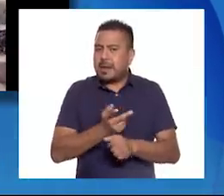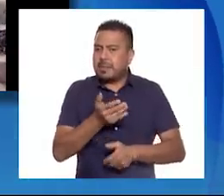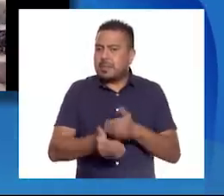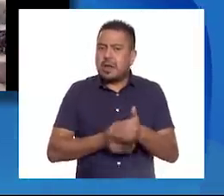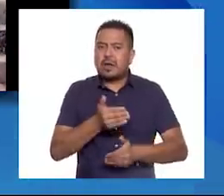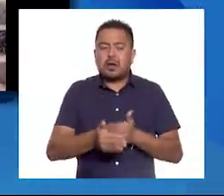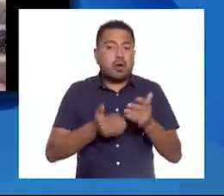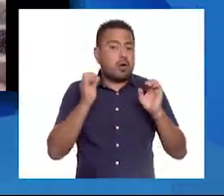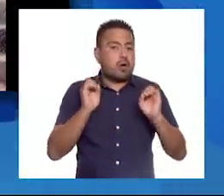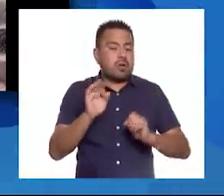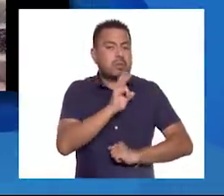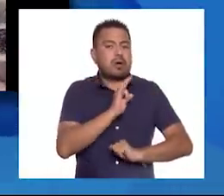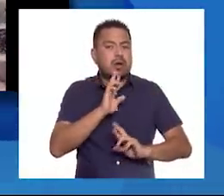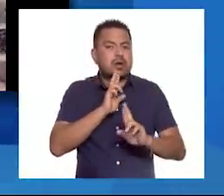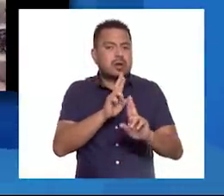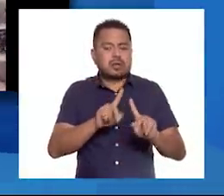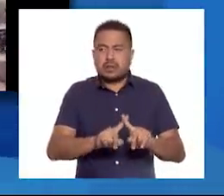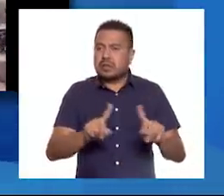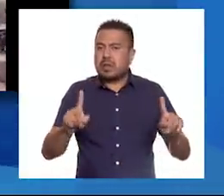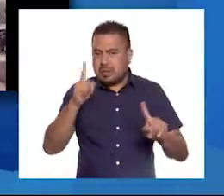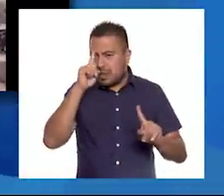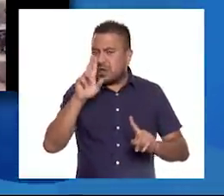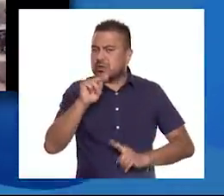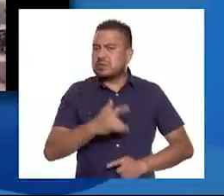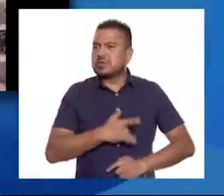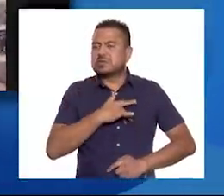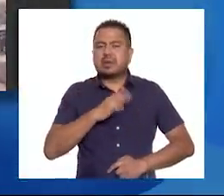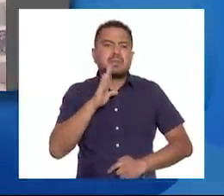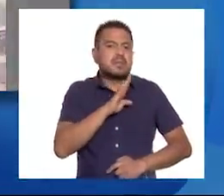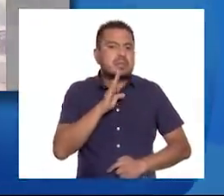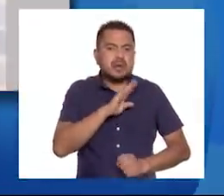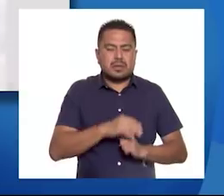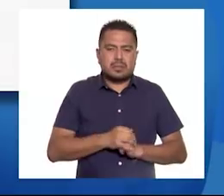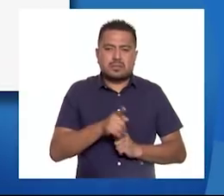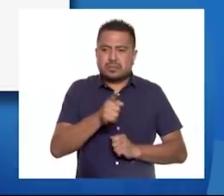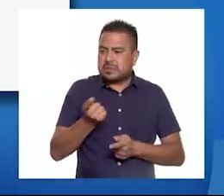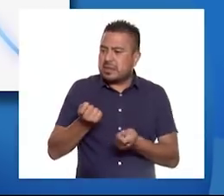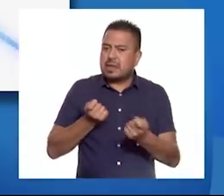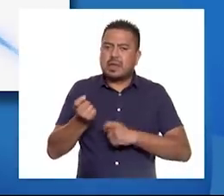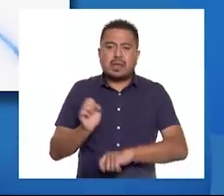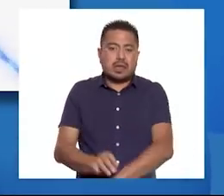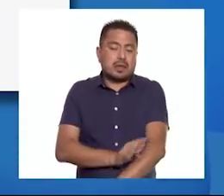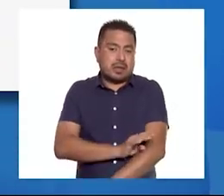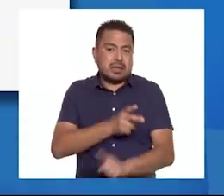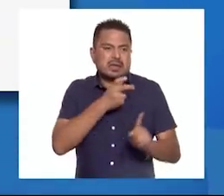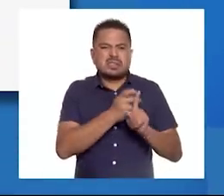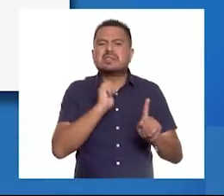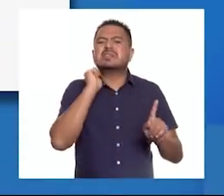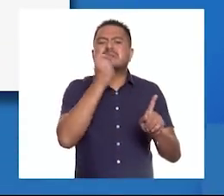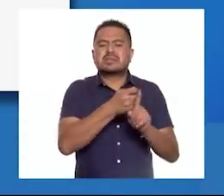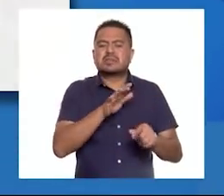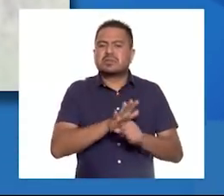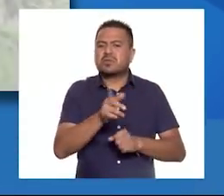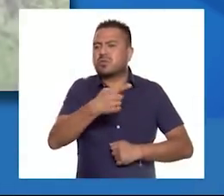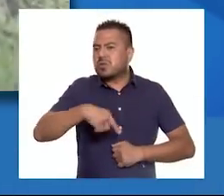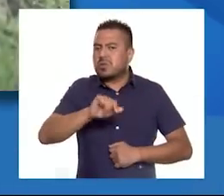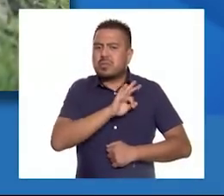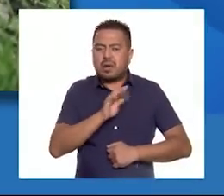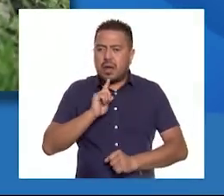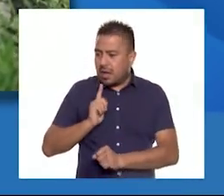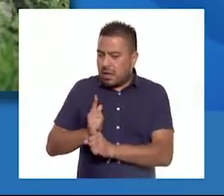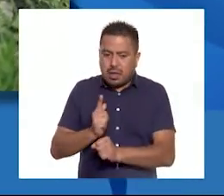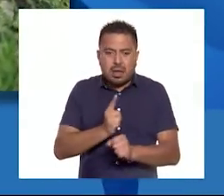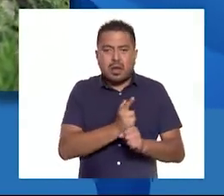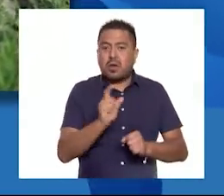¿O puedo reaccionar de otra forma para no sentir malestar? Regular nuestras emociones significa que somos capaces de darnos